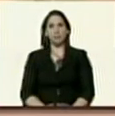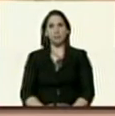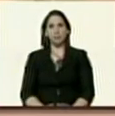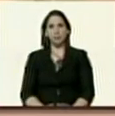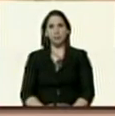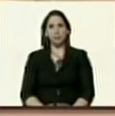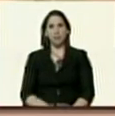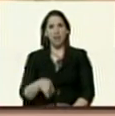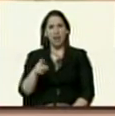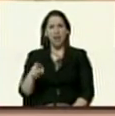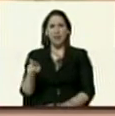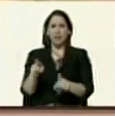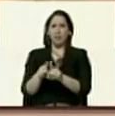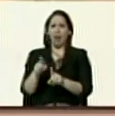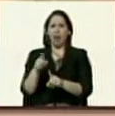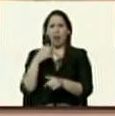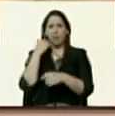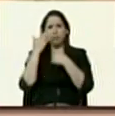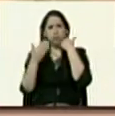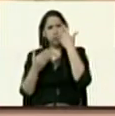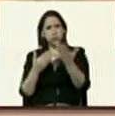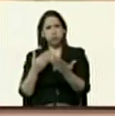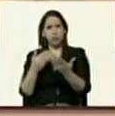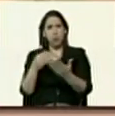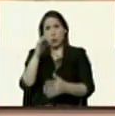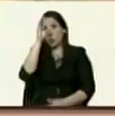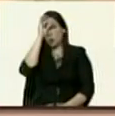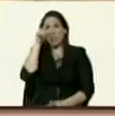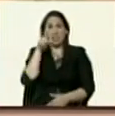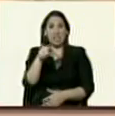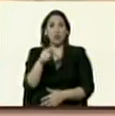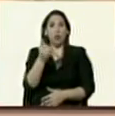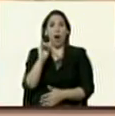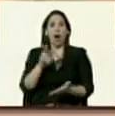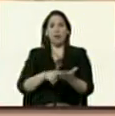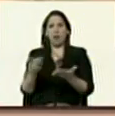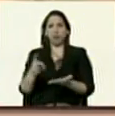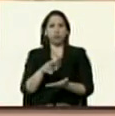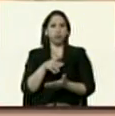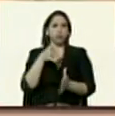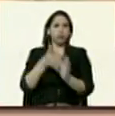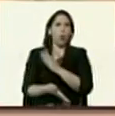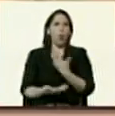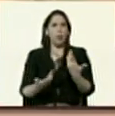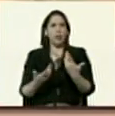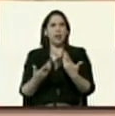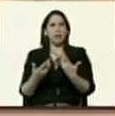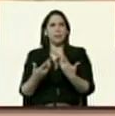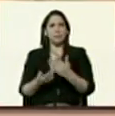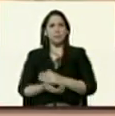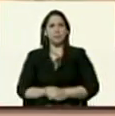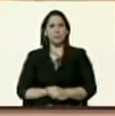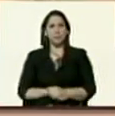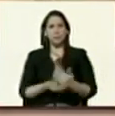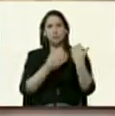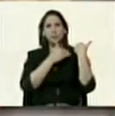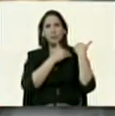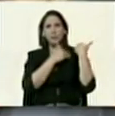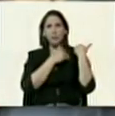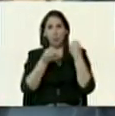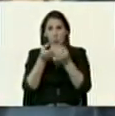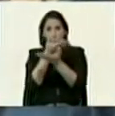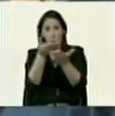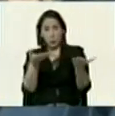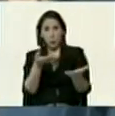es un mamotreto. No sé si eso tiene traducción a las agencias de cable que ustedes representan del